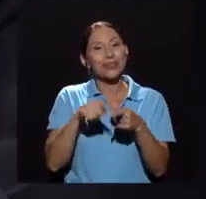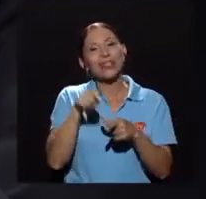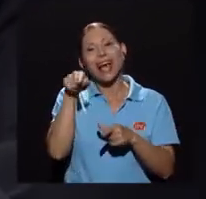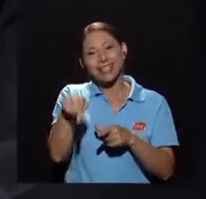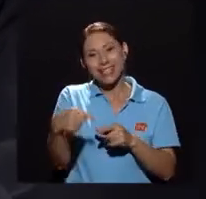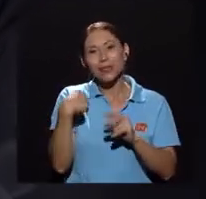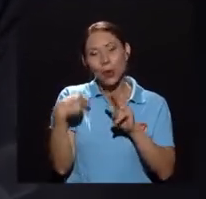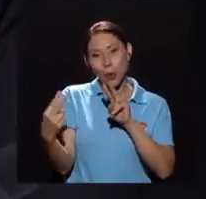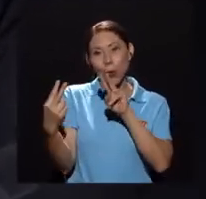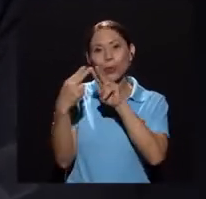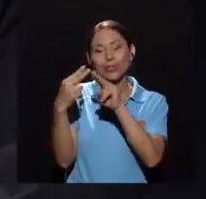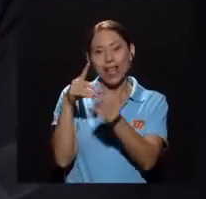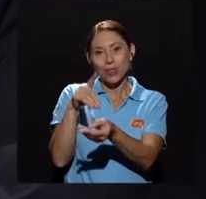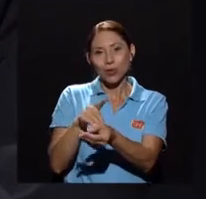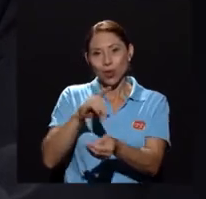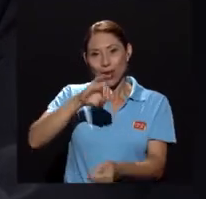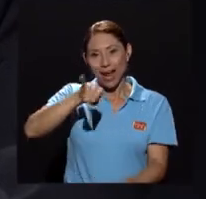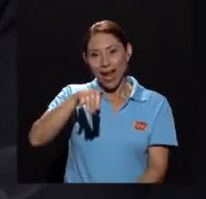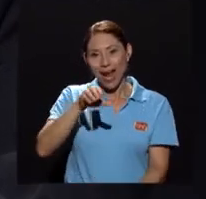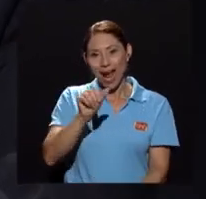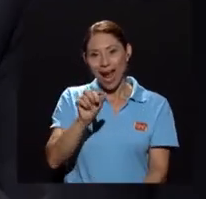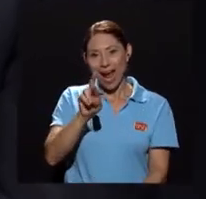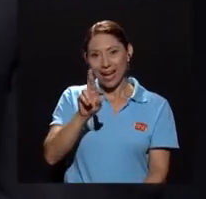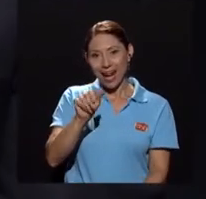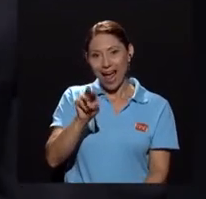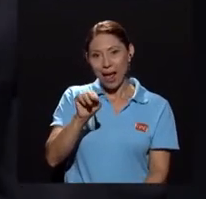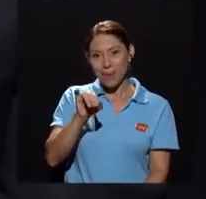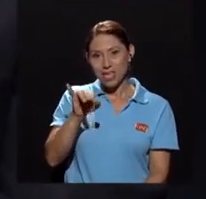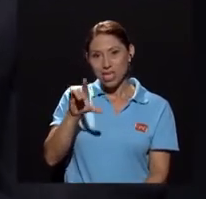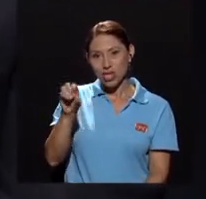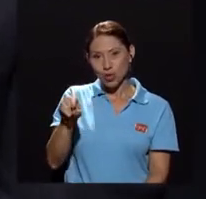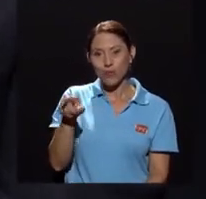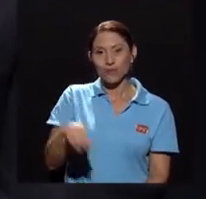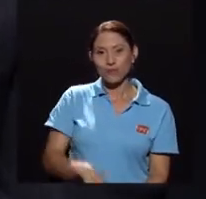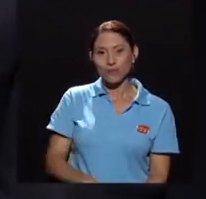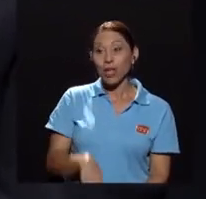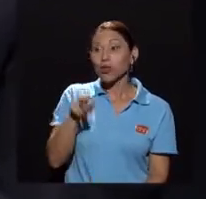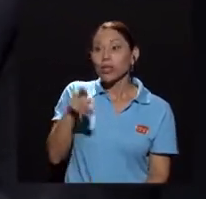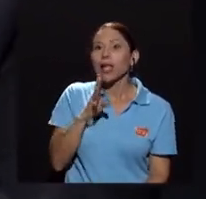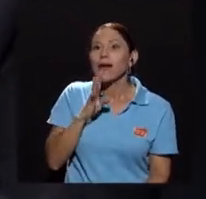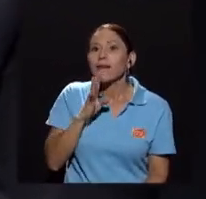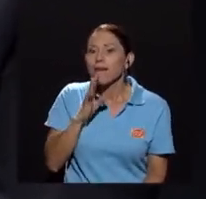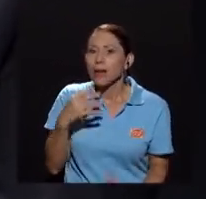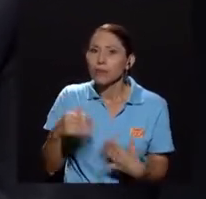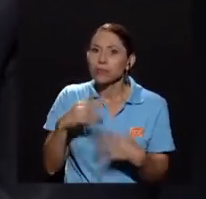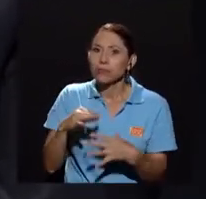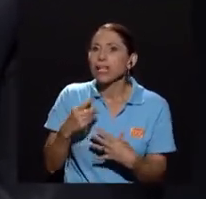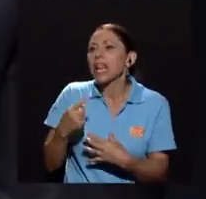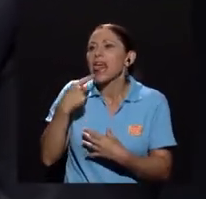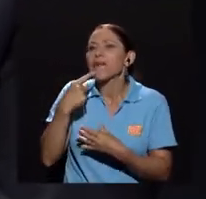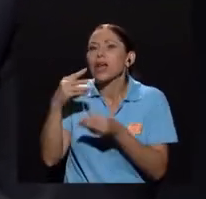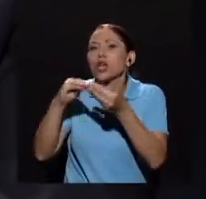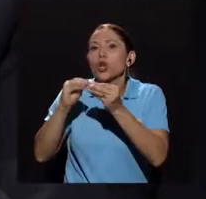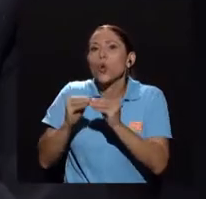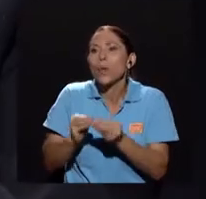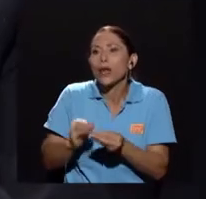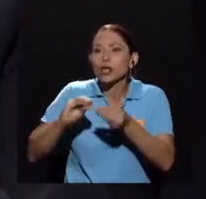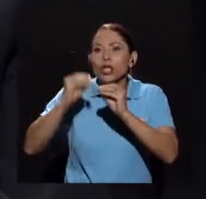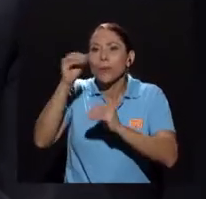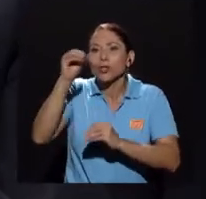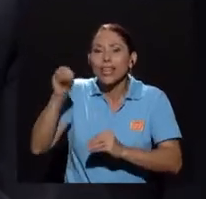jaramillo verdad donde él le daba números verdad yo recuerdo que le da muchísimos números y porcentajes